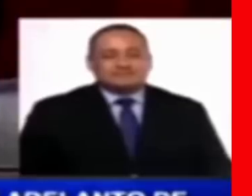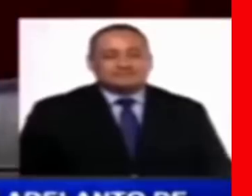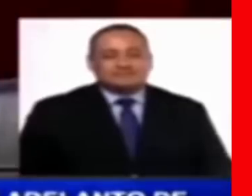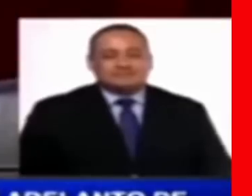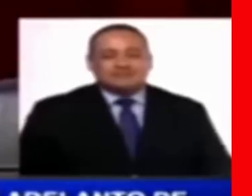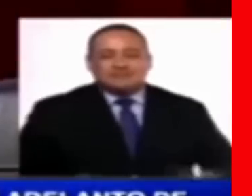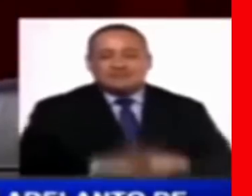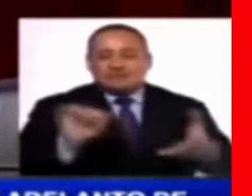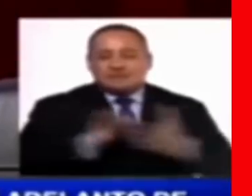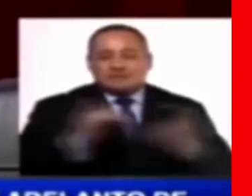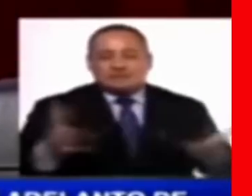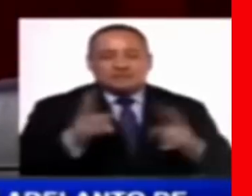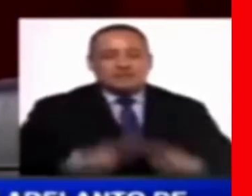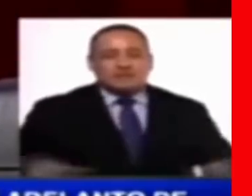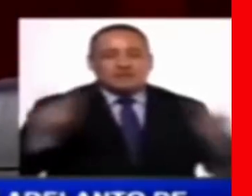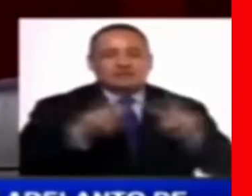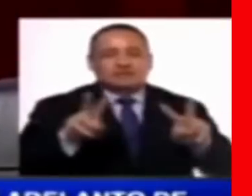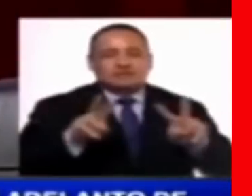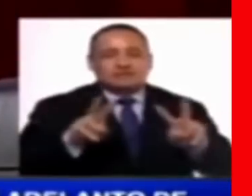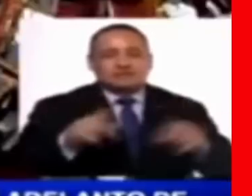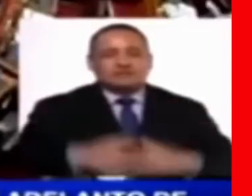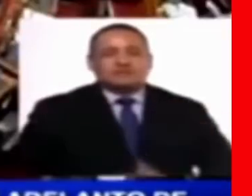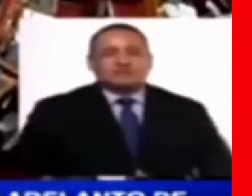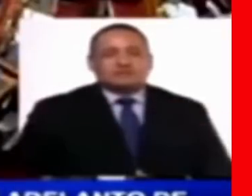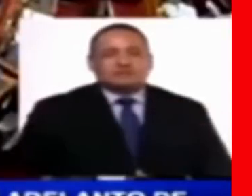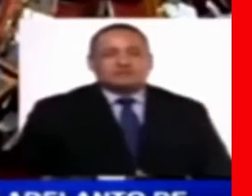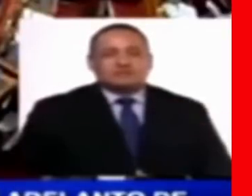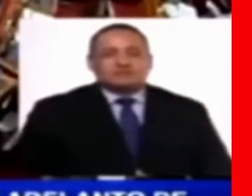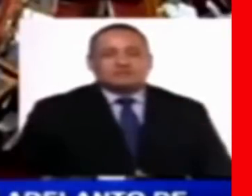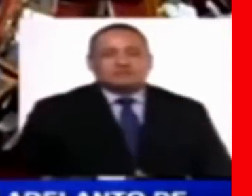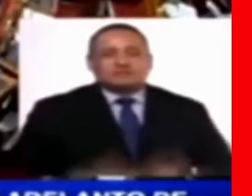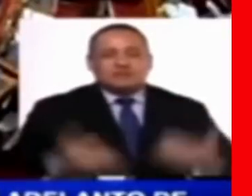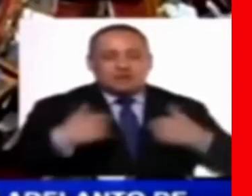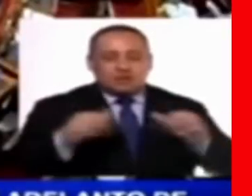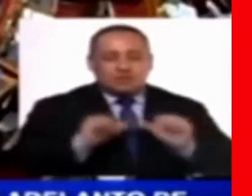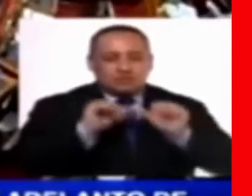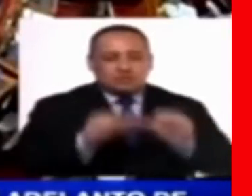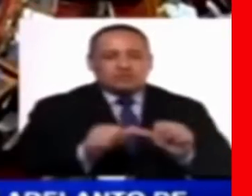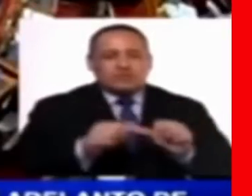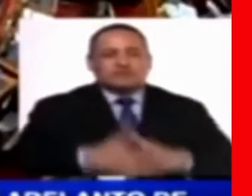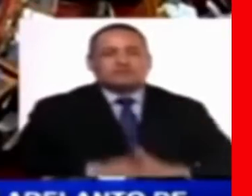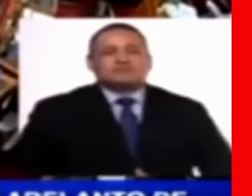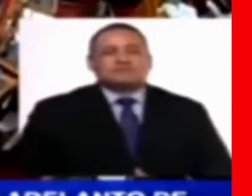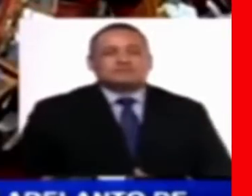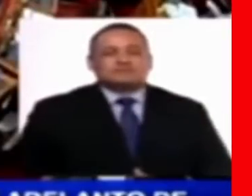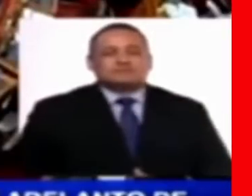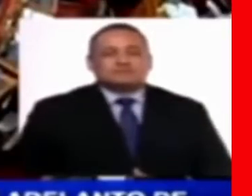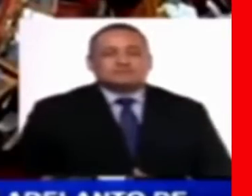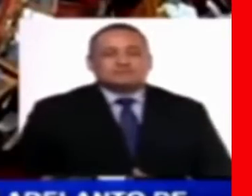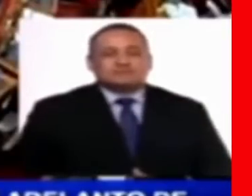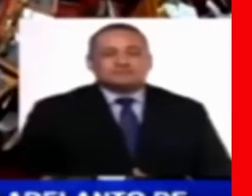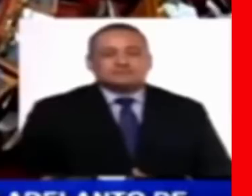¿Qué es lo que no te vale? ¿Qué es lo que no te vale? Ahora voy a continuar.